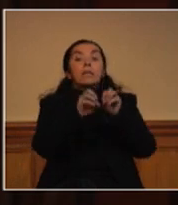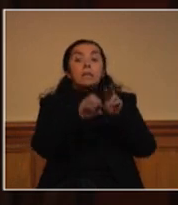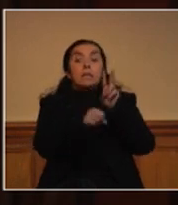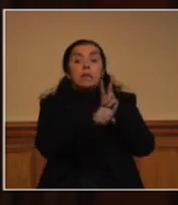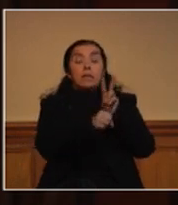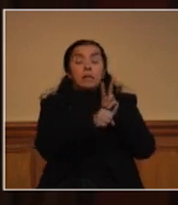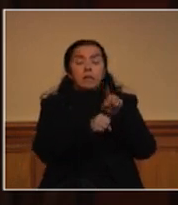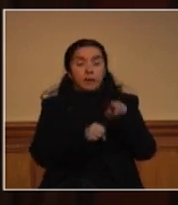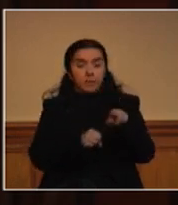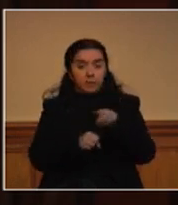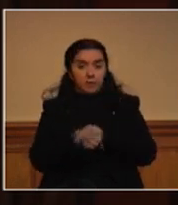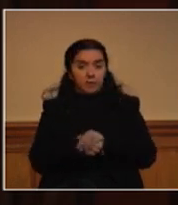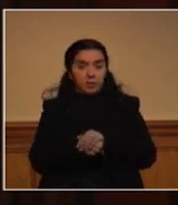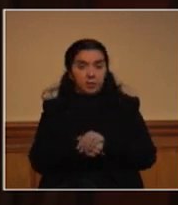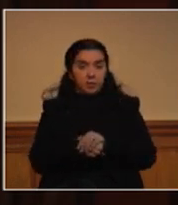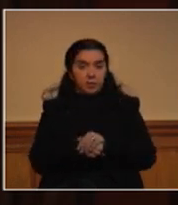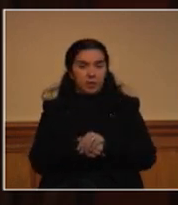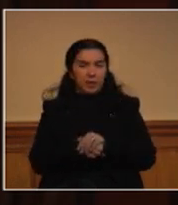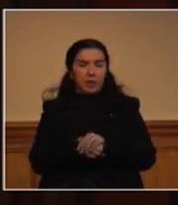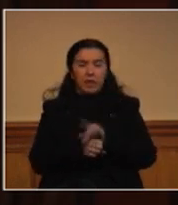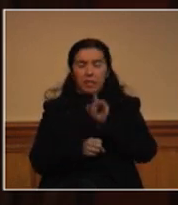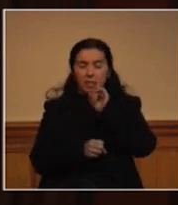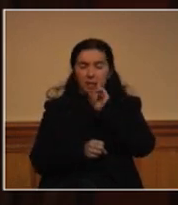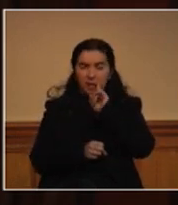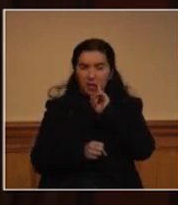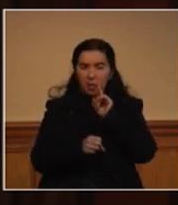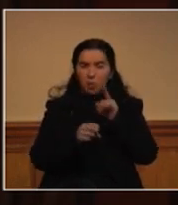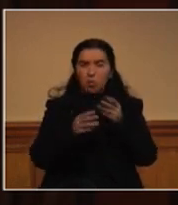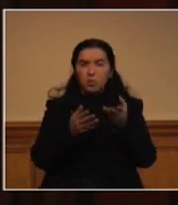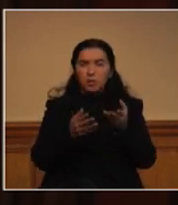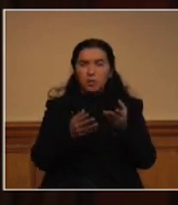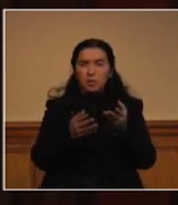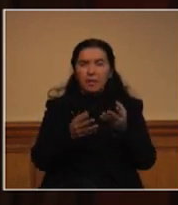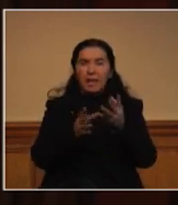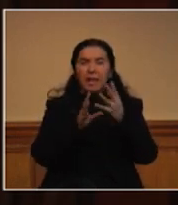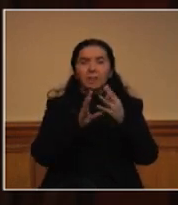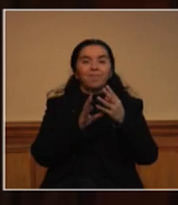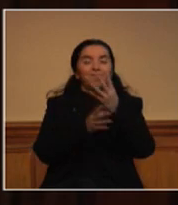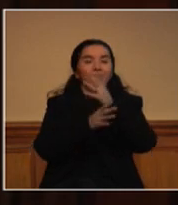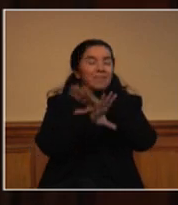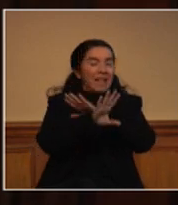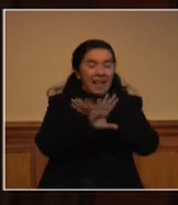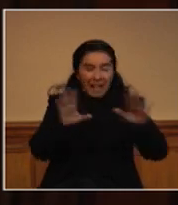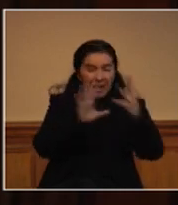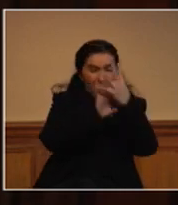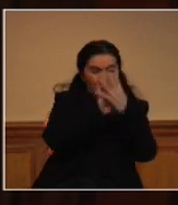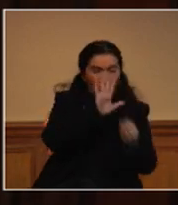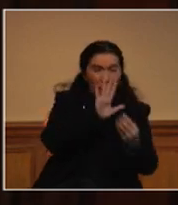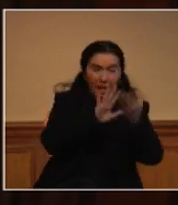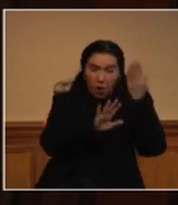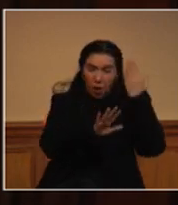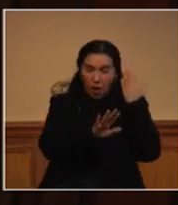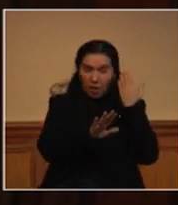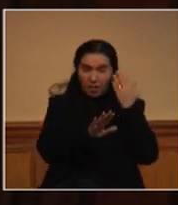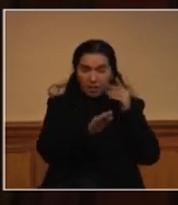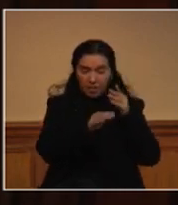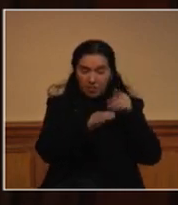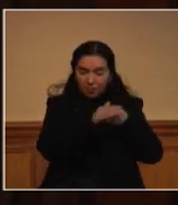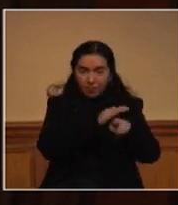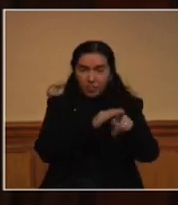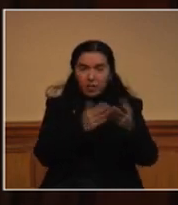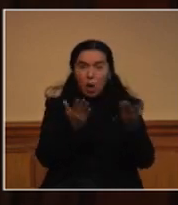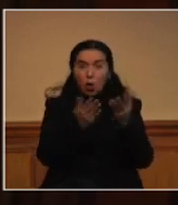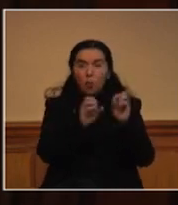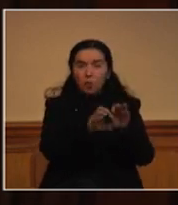que teníamos que romper muchos de los modelos de intervención que se estaban haciendo,